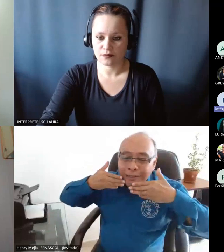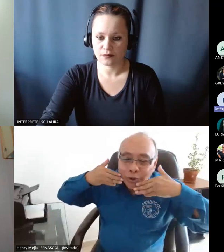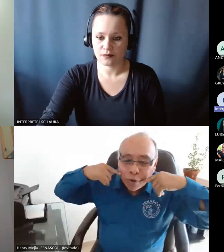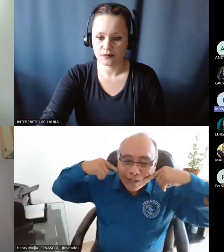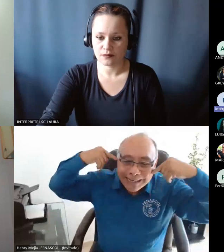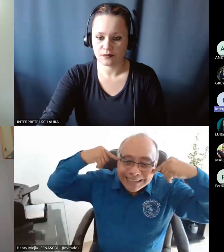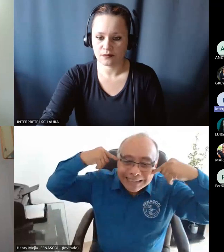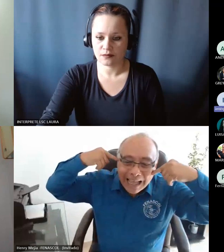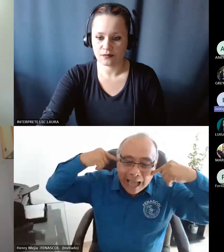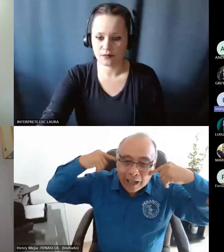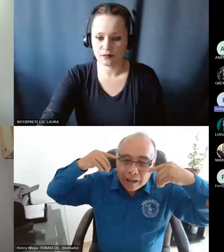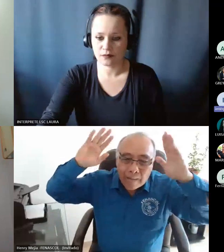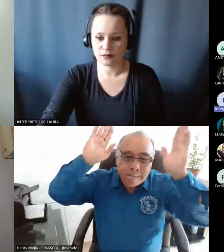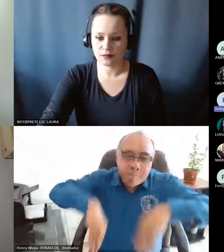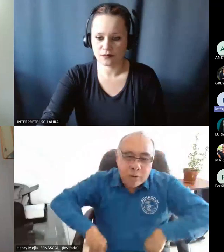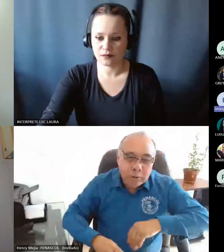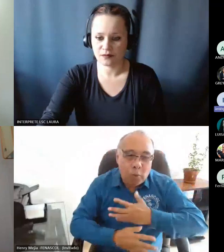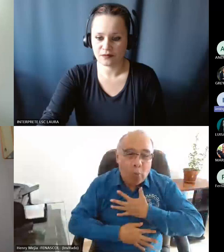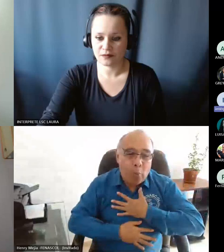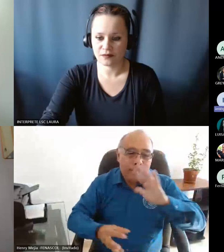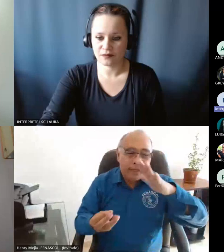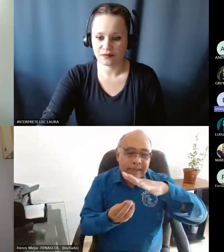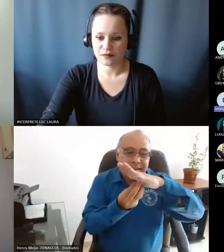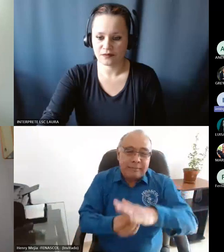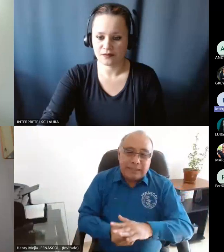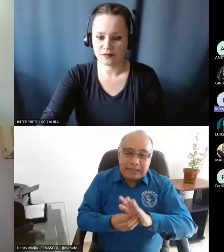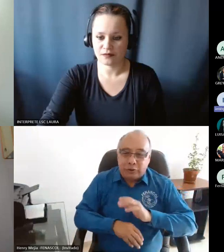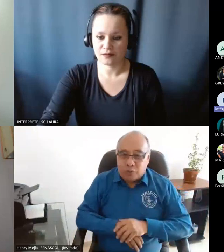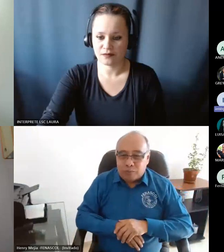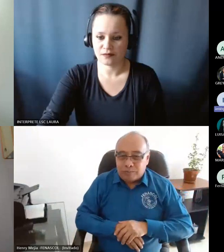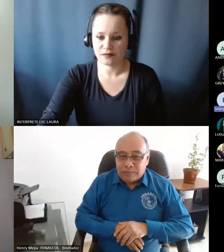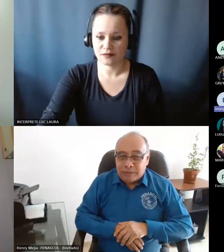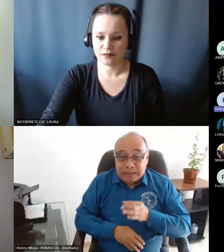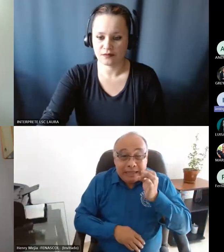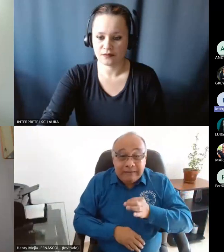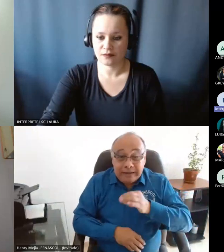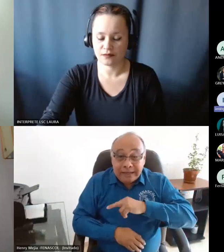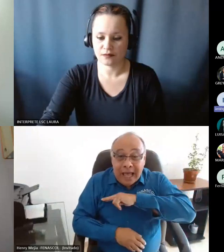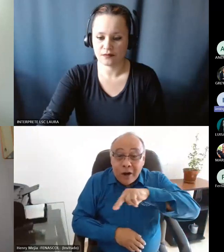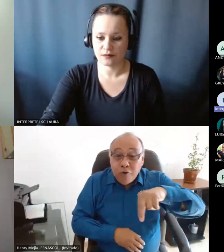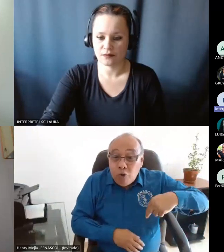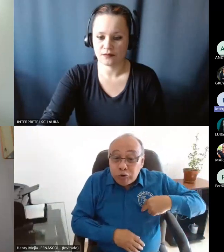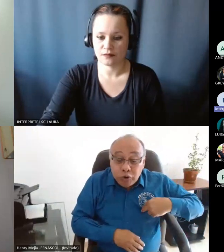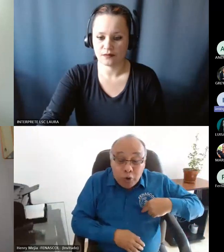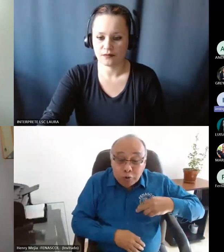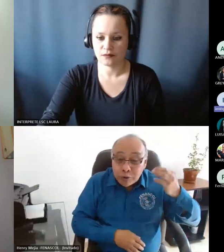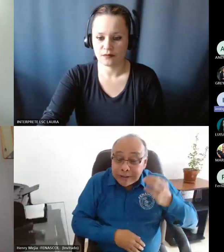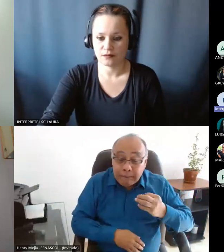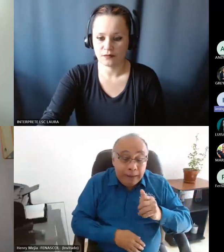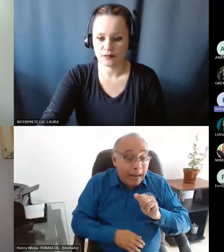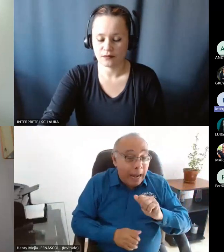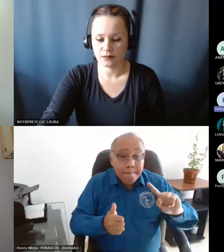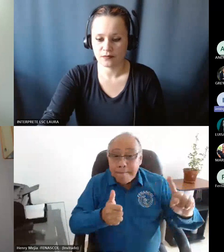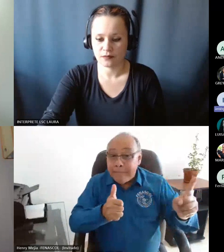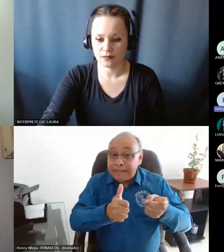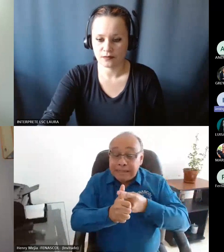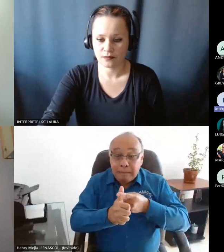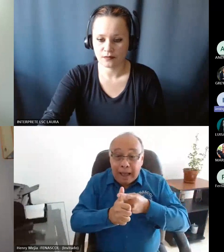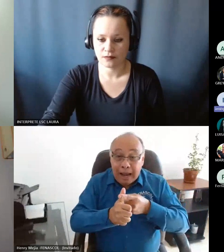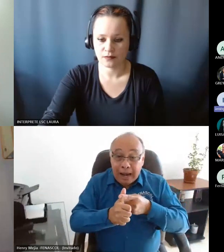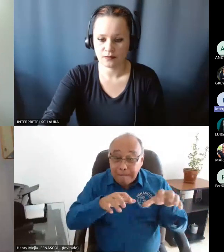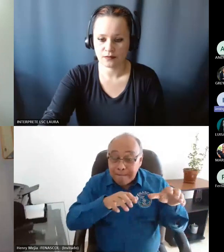discapacidad lo primero es la sonrisa Sí eso derrumba cualquier acto de discriminación Sí la verdad